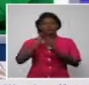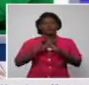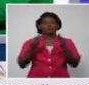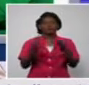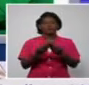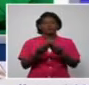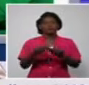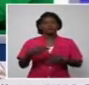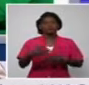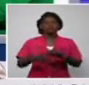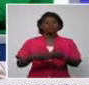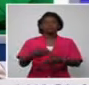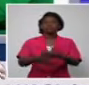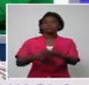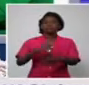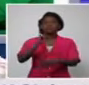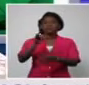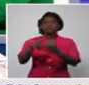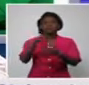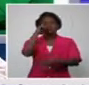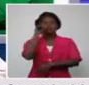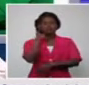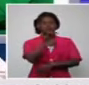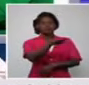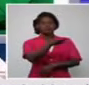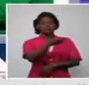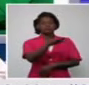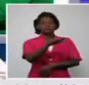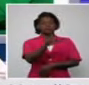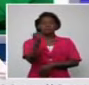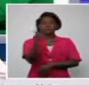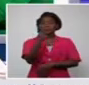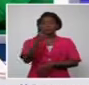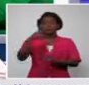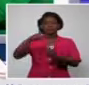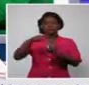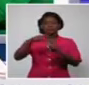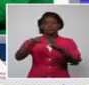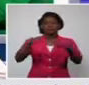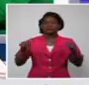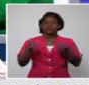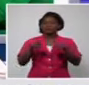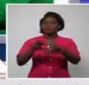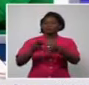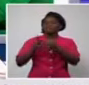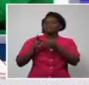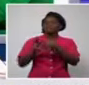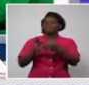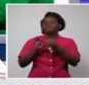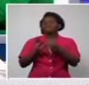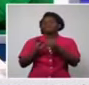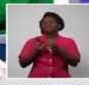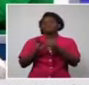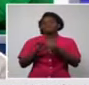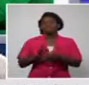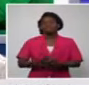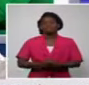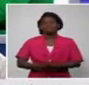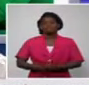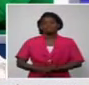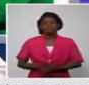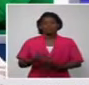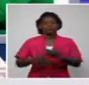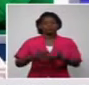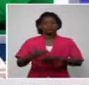días ingresada, un día de ellos en terapia intensiva, realmente una evolución